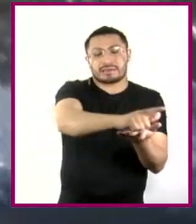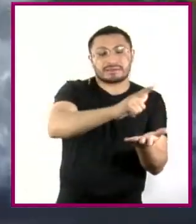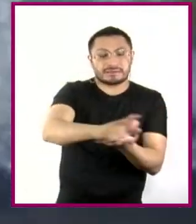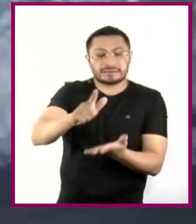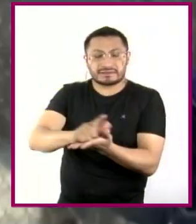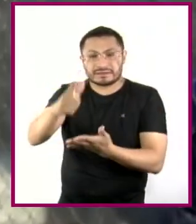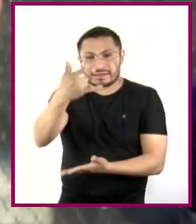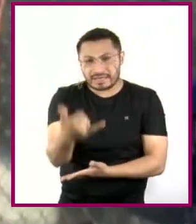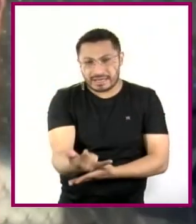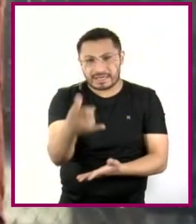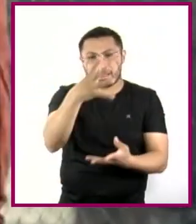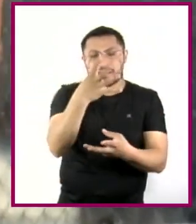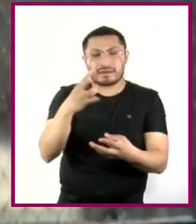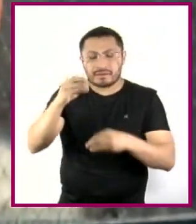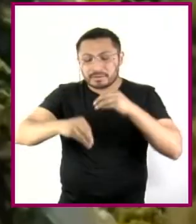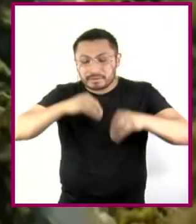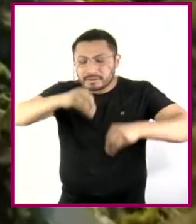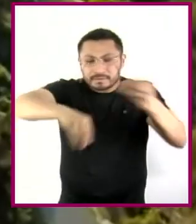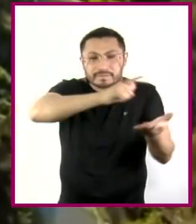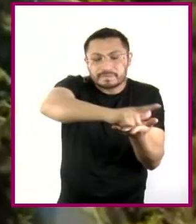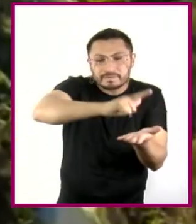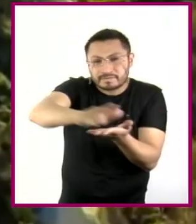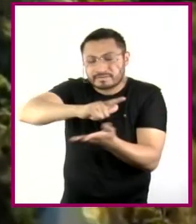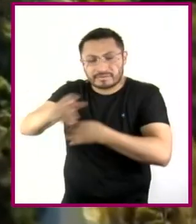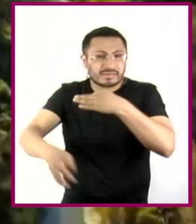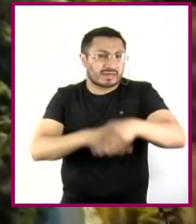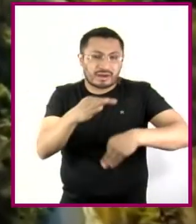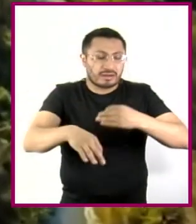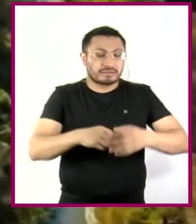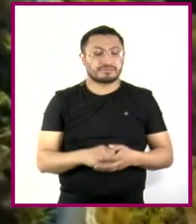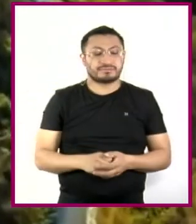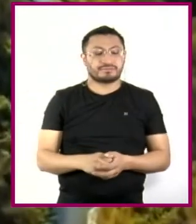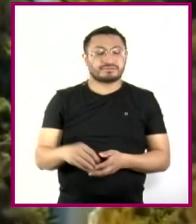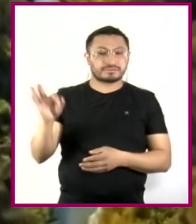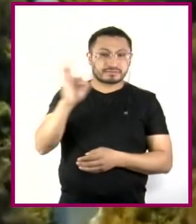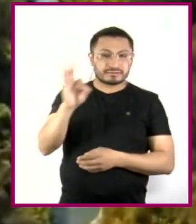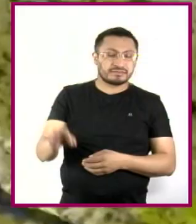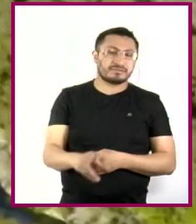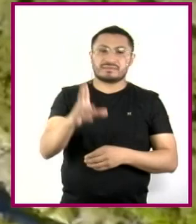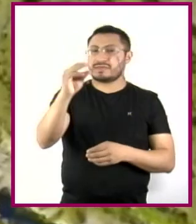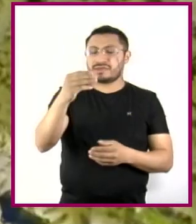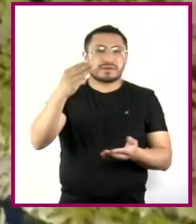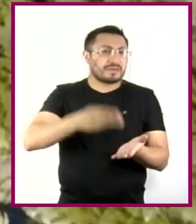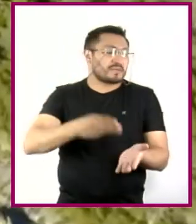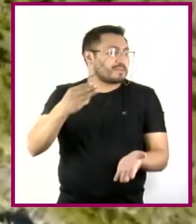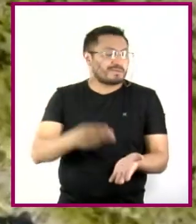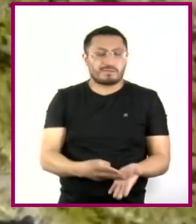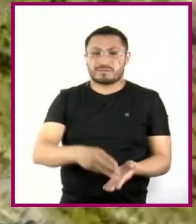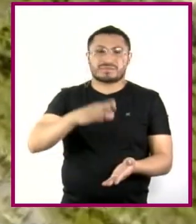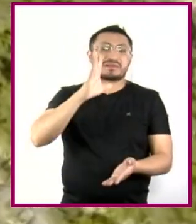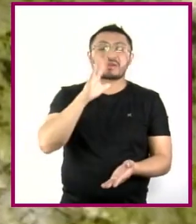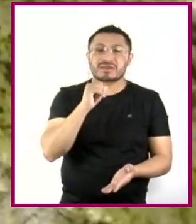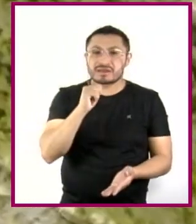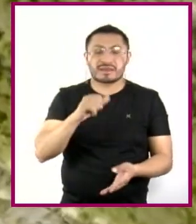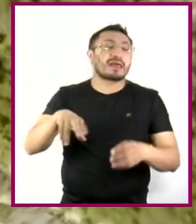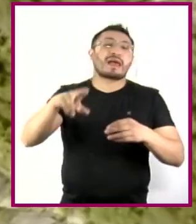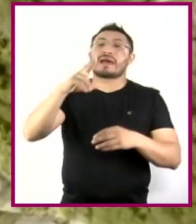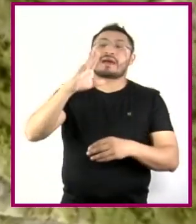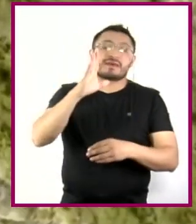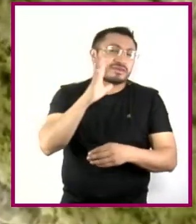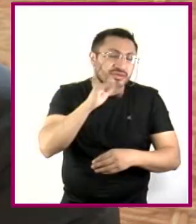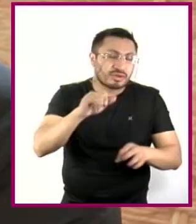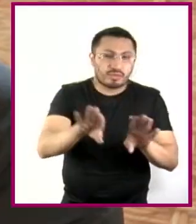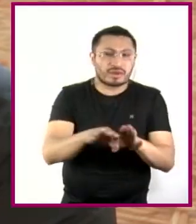restauración y para compensar los daños causados. Tal vez ni con las multas se podrán restablecer las condiciones